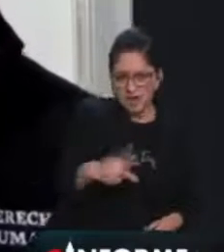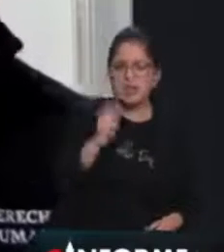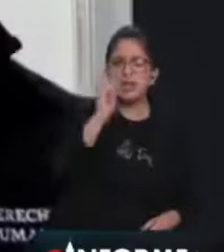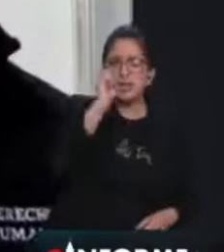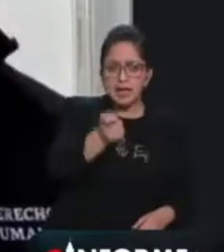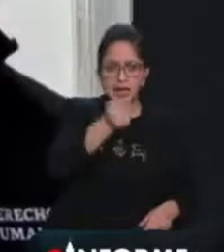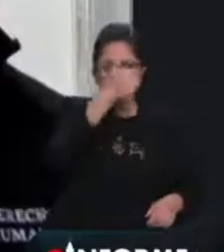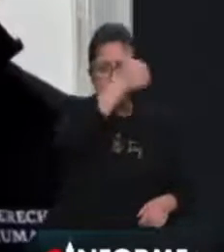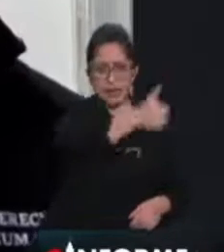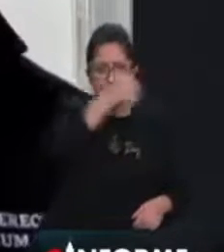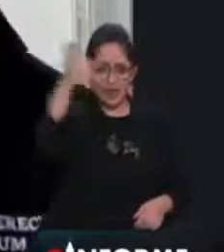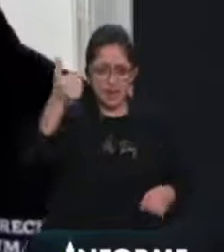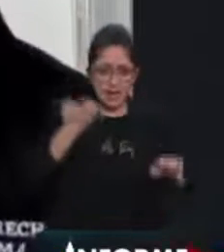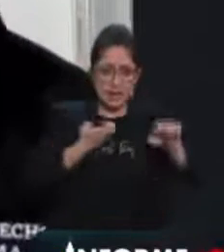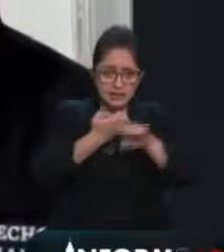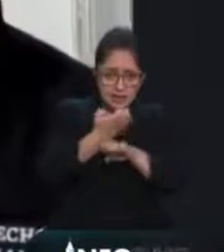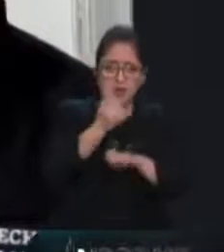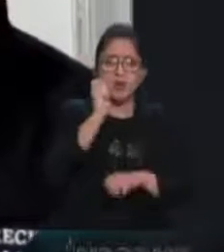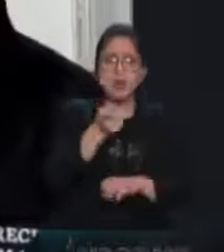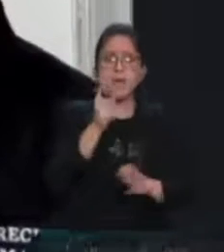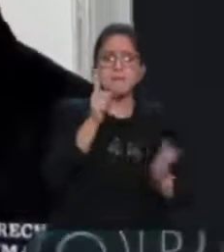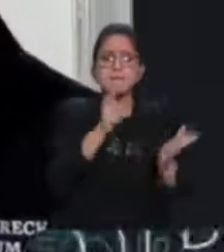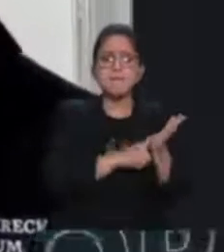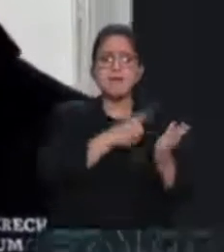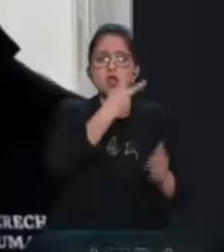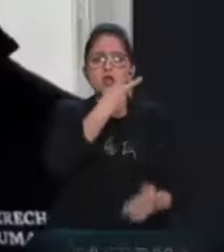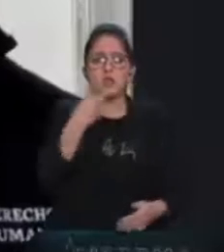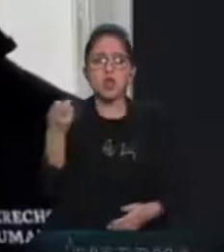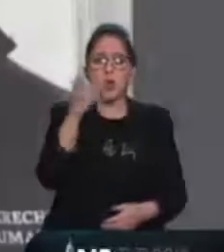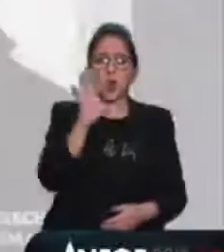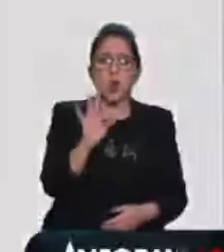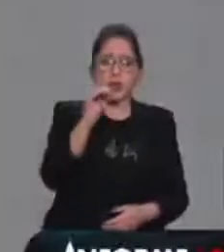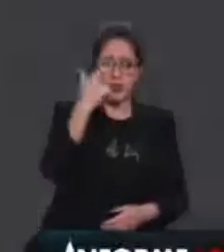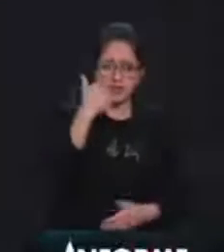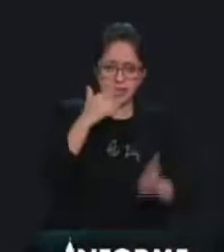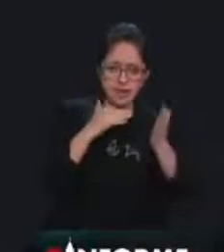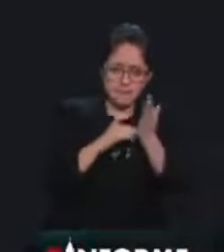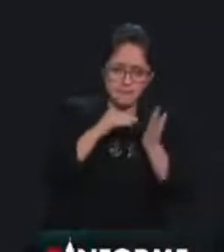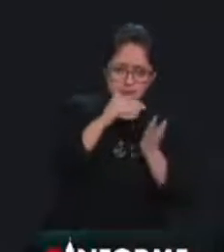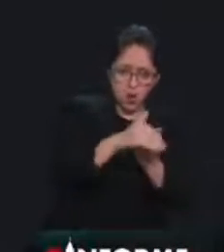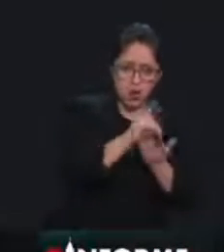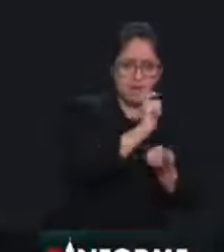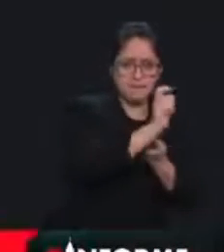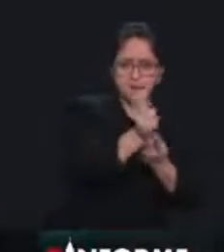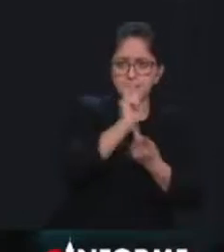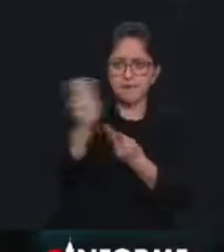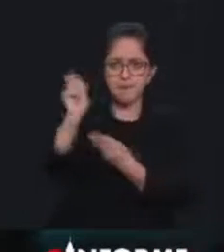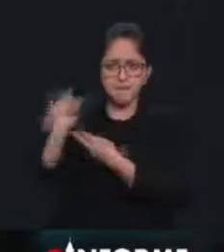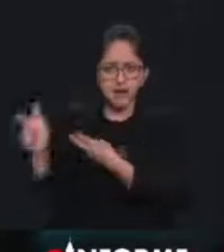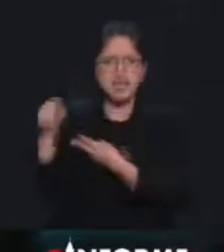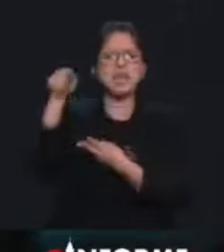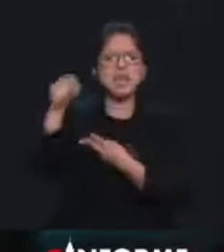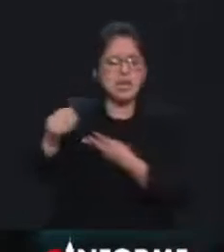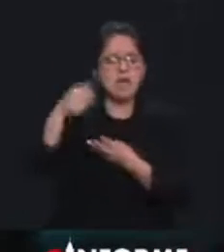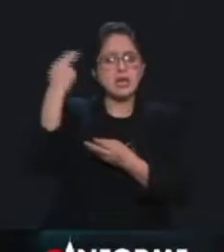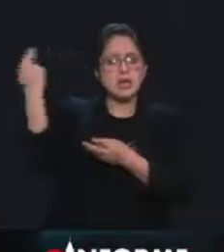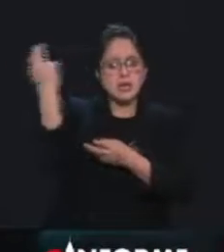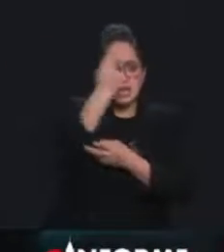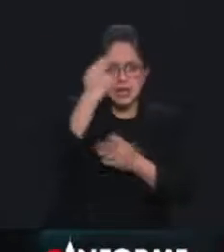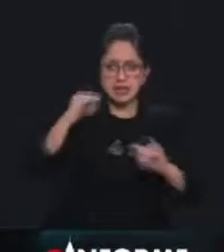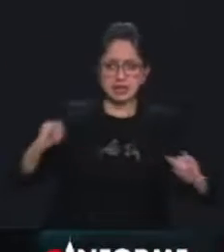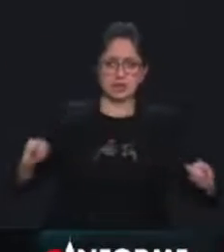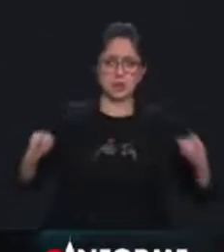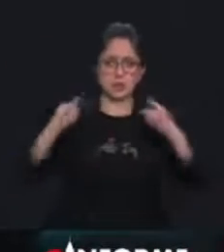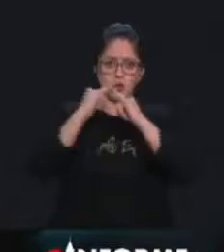entidades federativas por más de 1.247 millones de pesos, esto para efecto de que fortalezcan sus capacidades institucionales